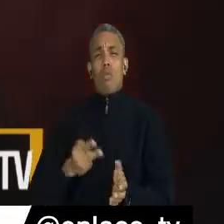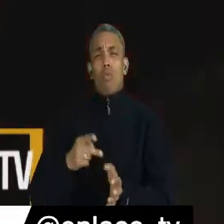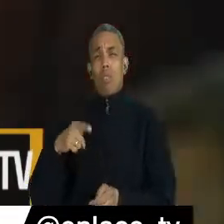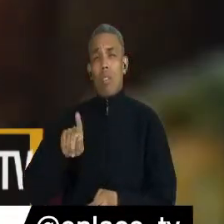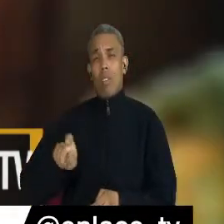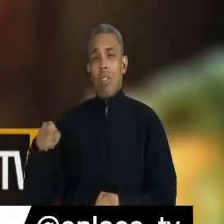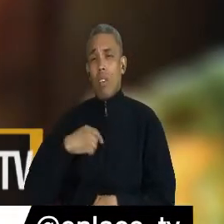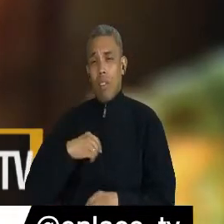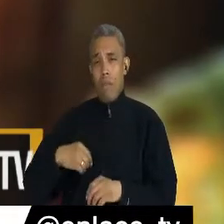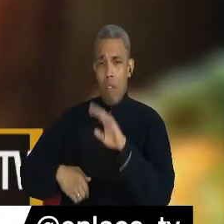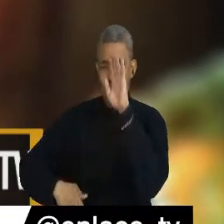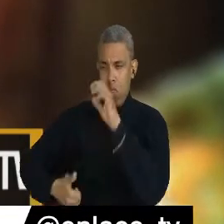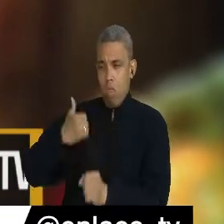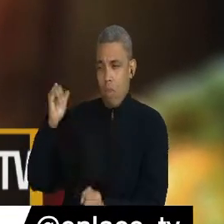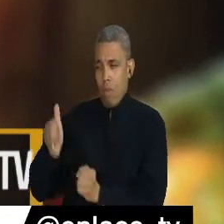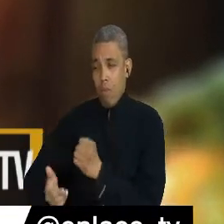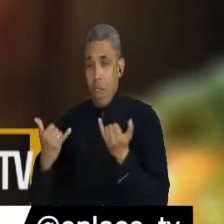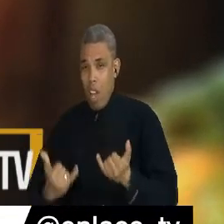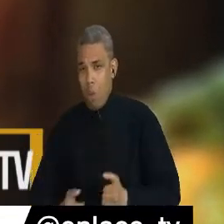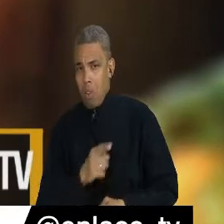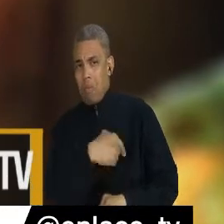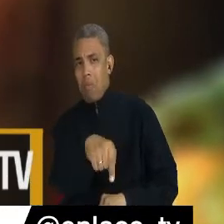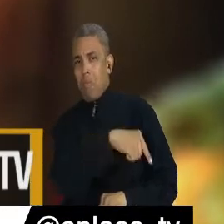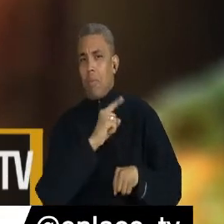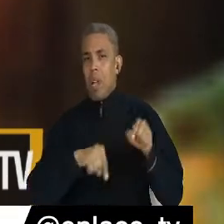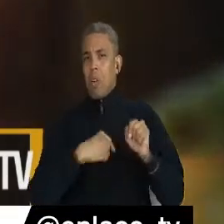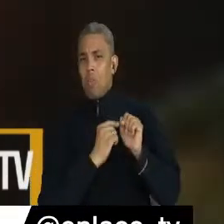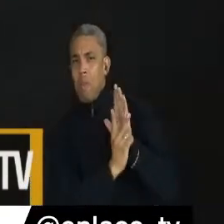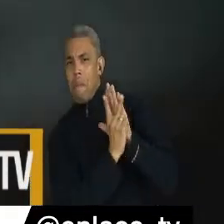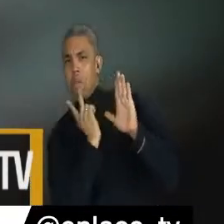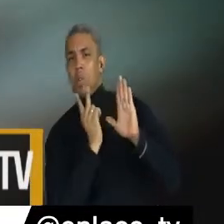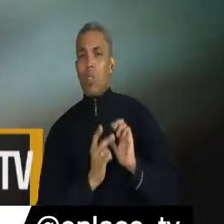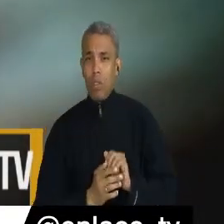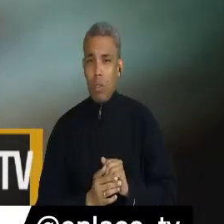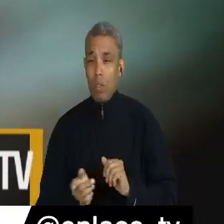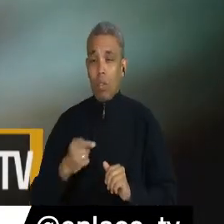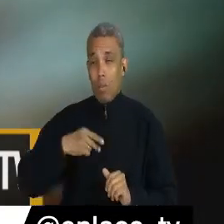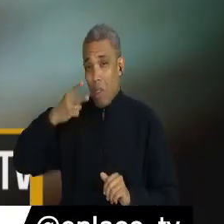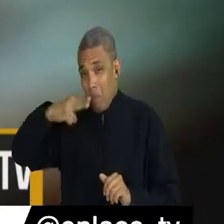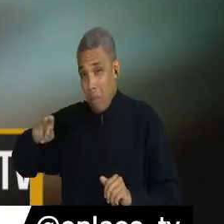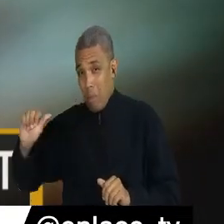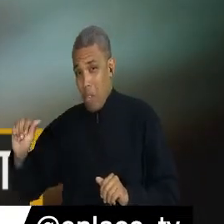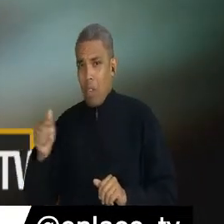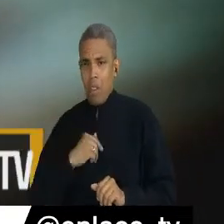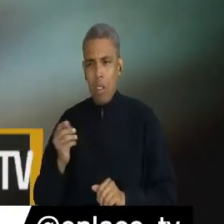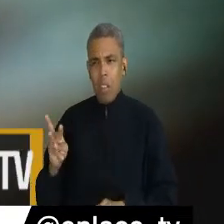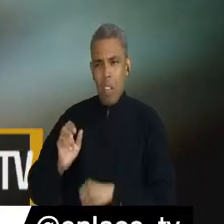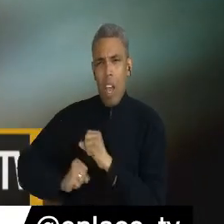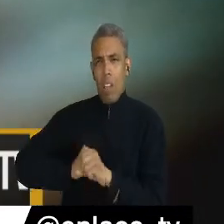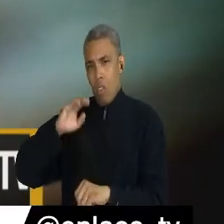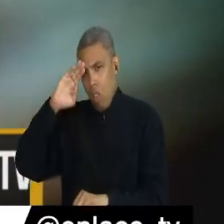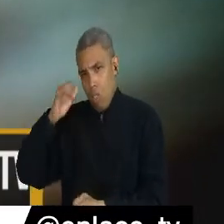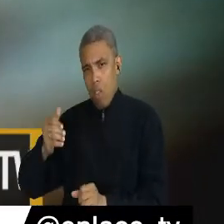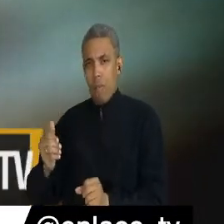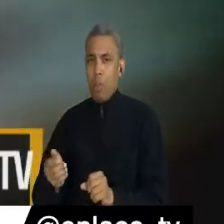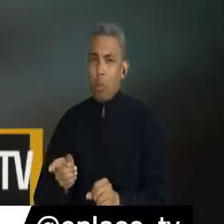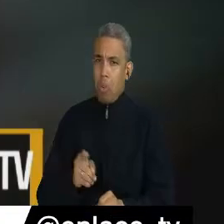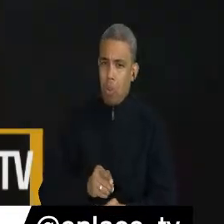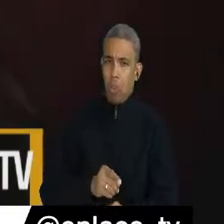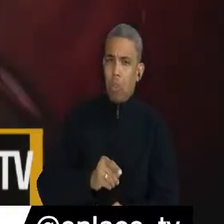nos viven amenazando. La niña cual fue abusada tiene 13 años, tengo otro de 5 años y uno de 2 añitos. La niña estaba